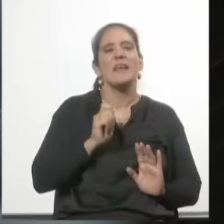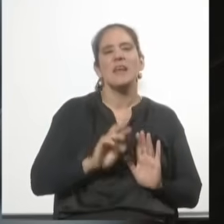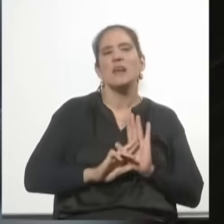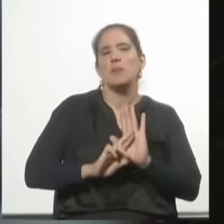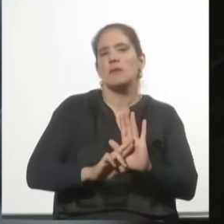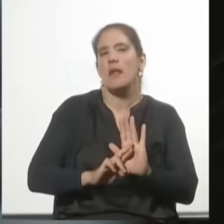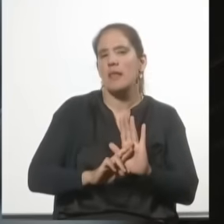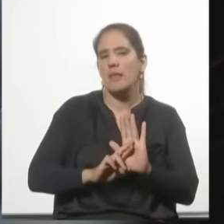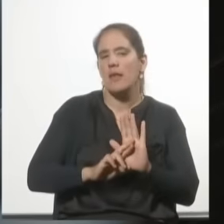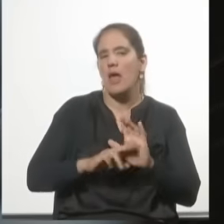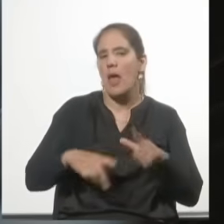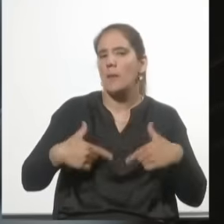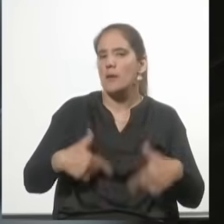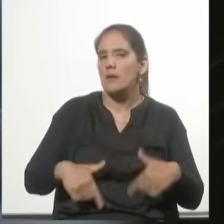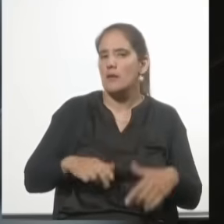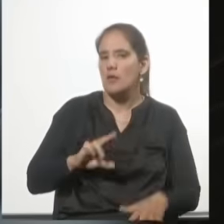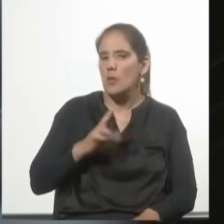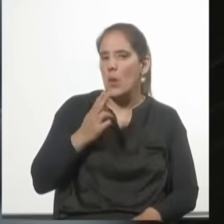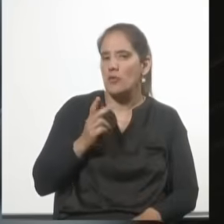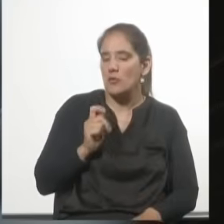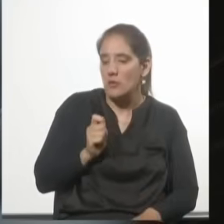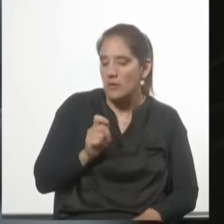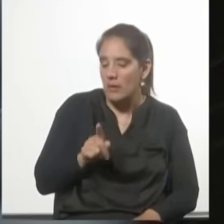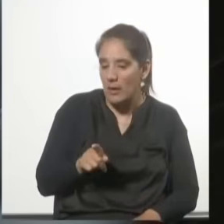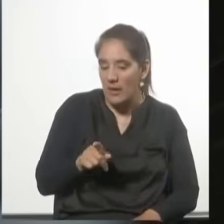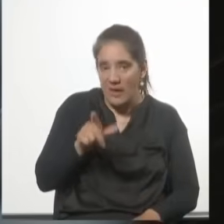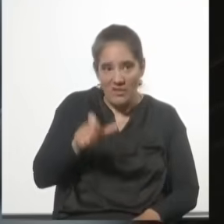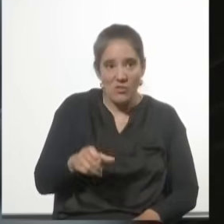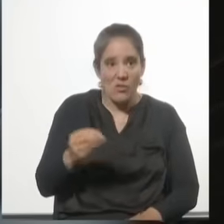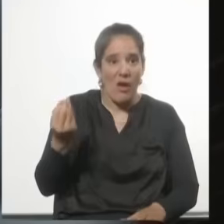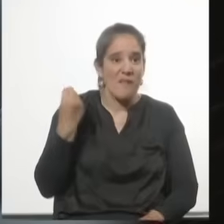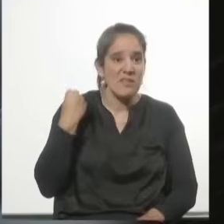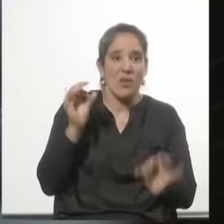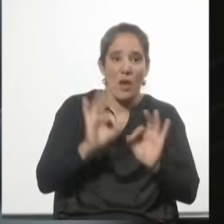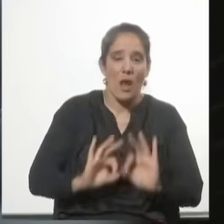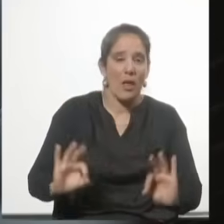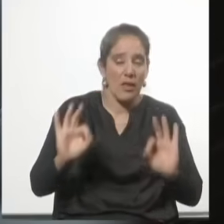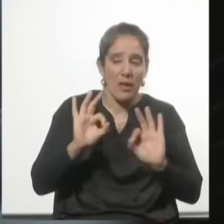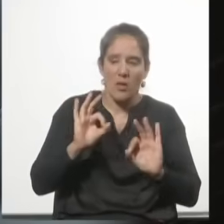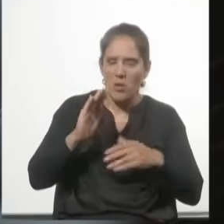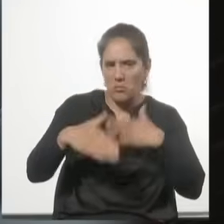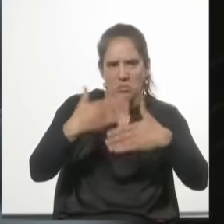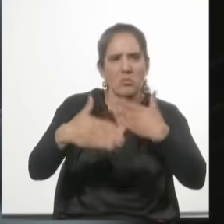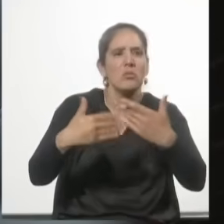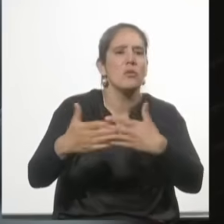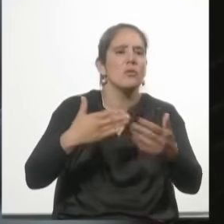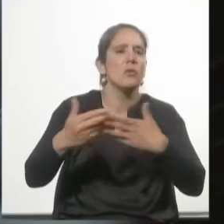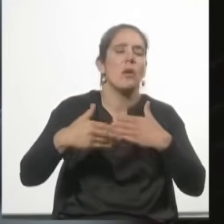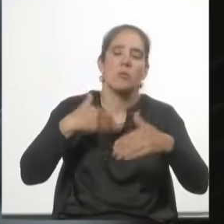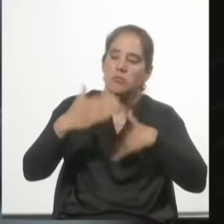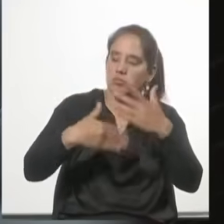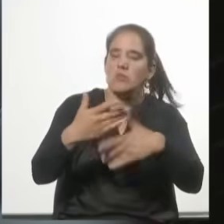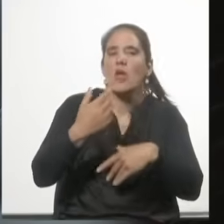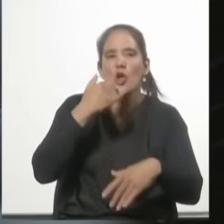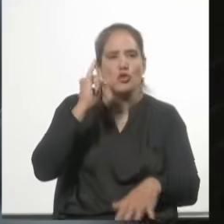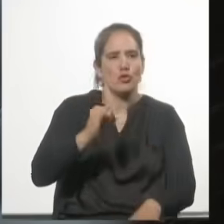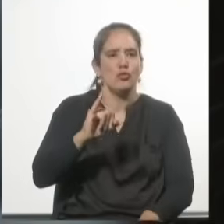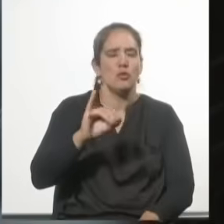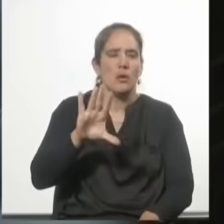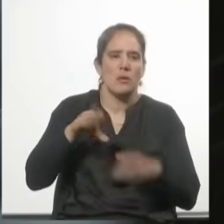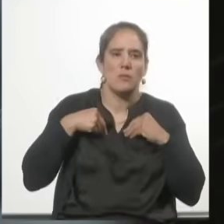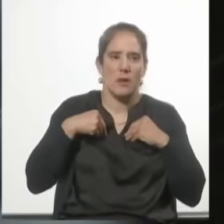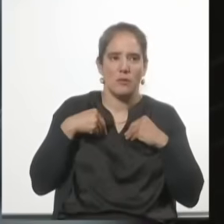Estado uruguayo de este proceso de presentación de las garantías, nada de eso advirtieron. Procedieron a validar semejante